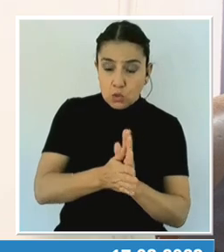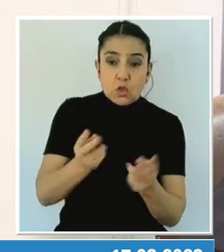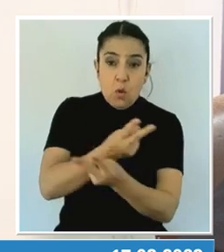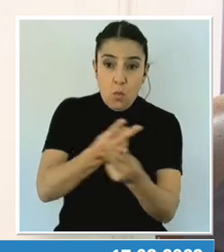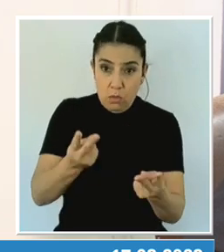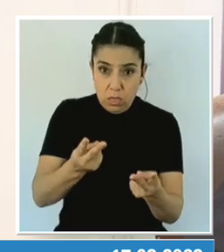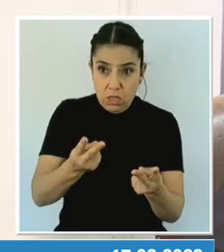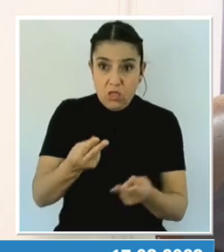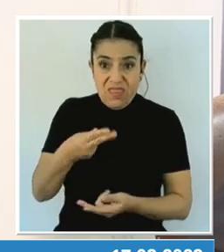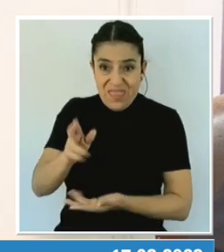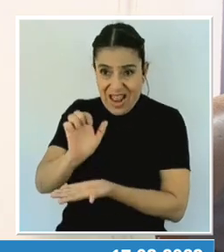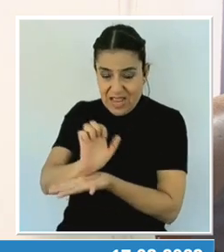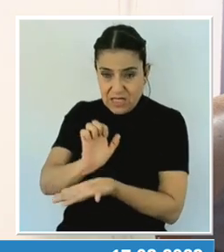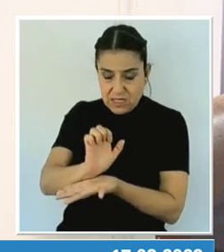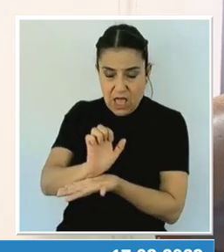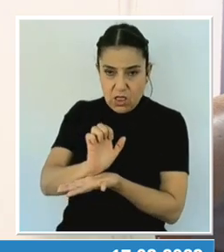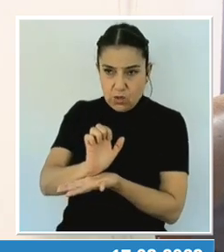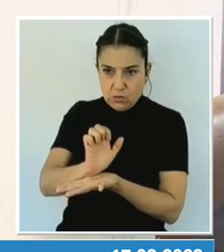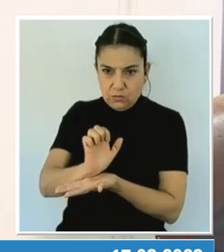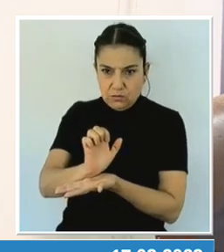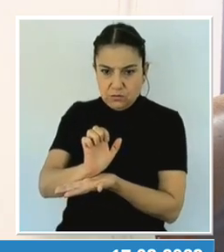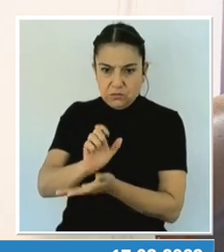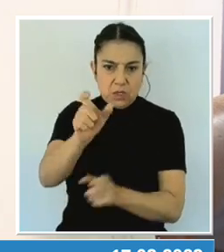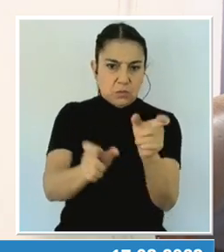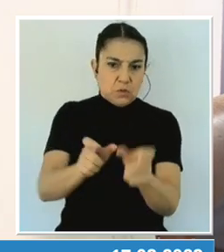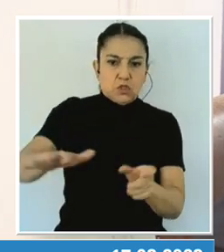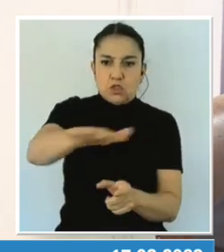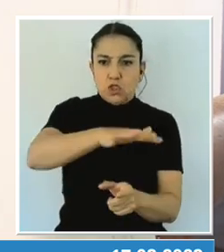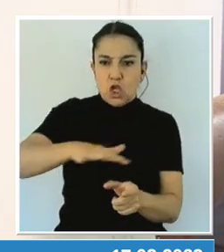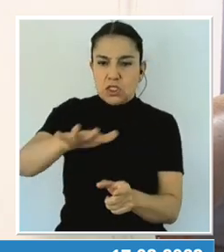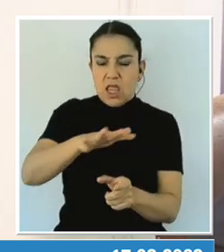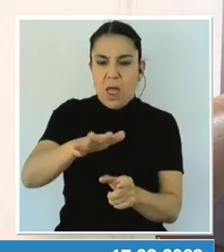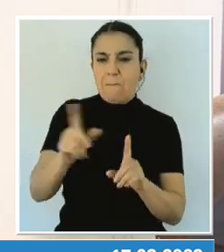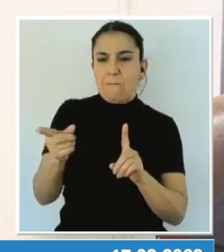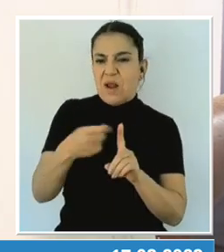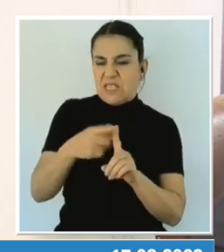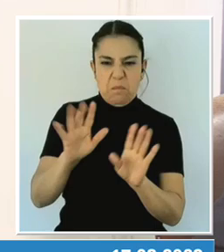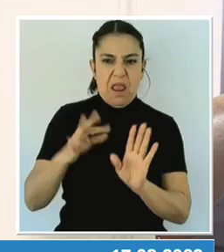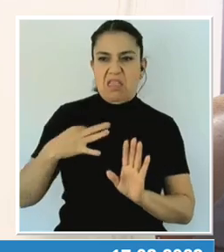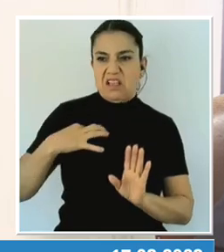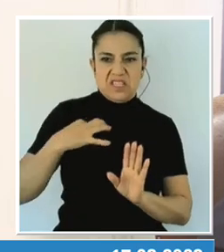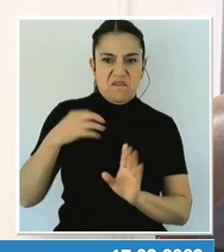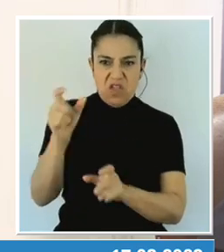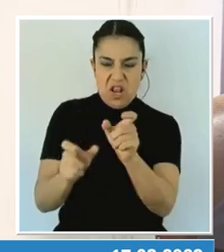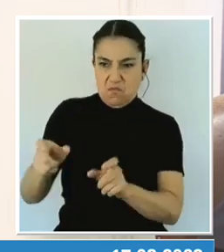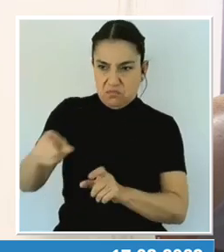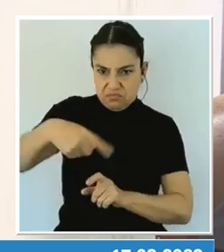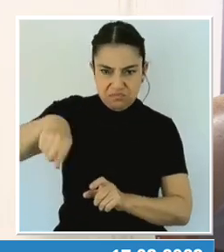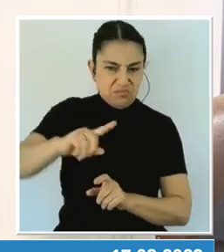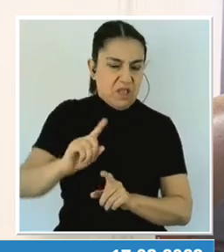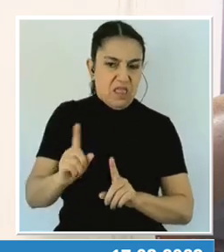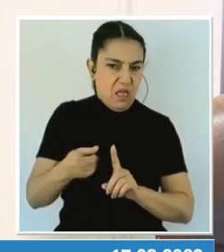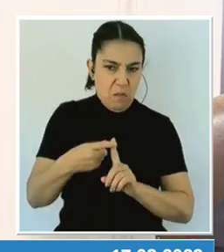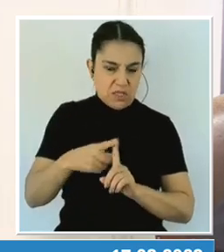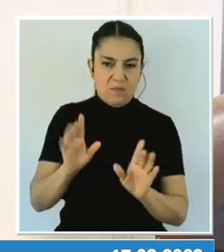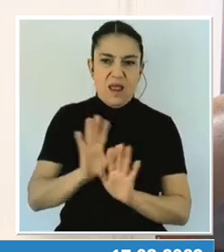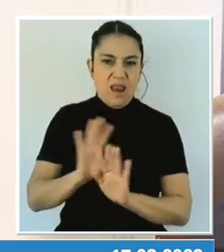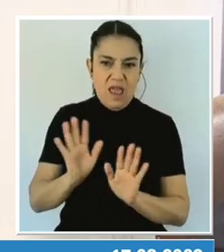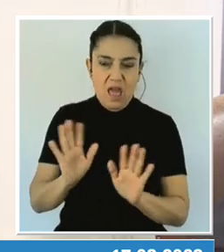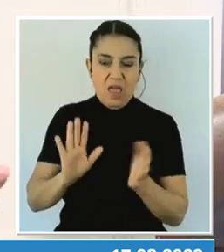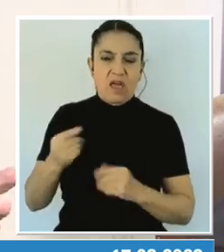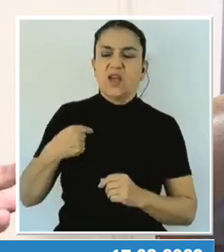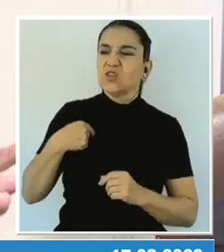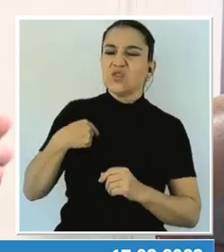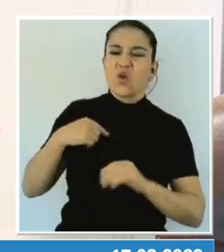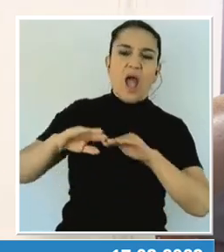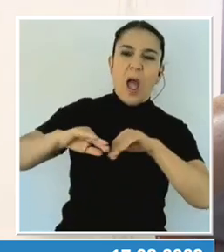y que la sociedad no tiene ninguna participación, la sociedad civil, yo estoy muy lejos de Hegel, y de todo eso sigo más